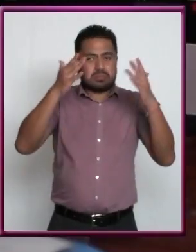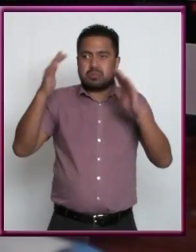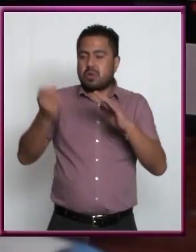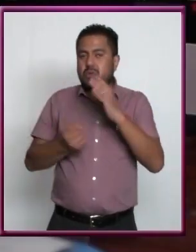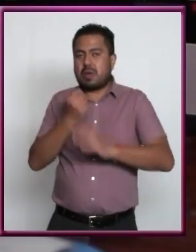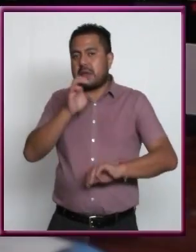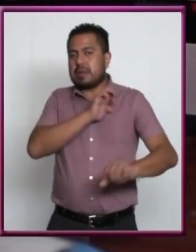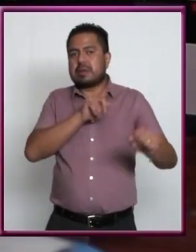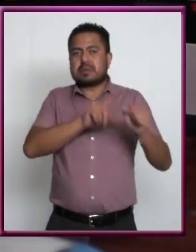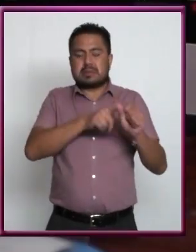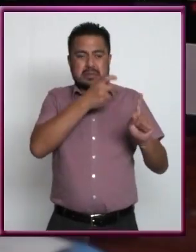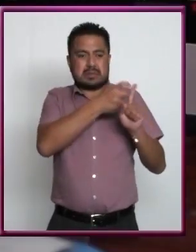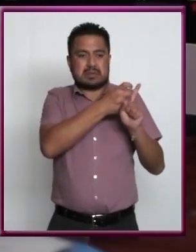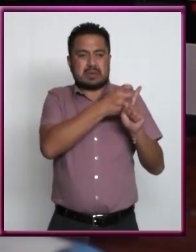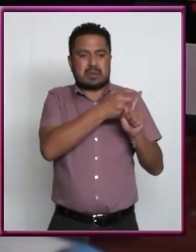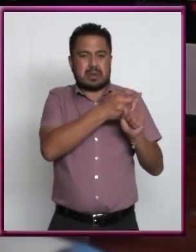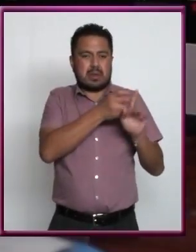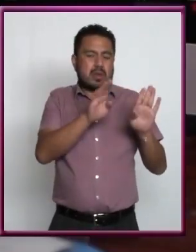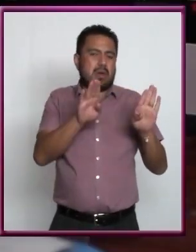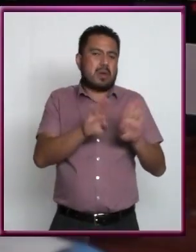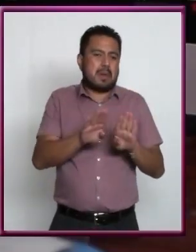esta nueva especialidad y esta nueva